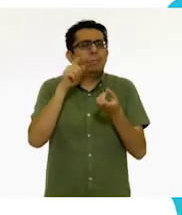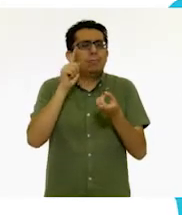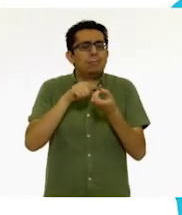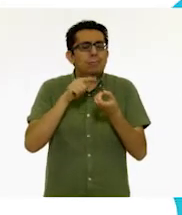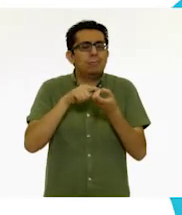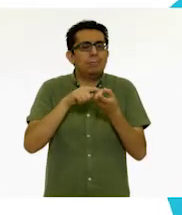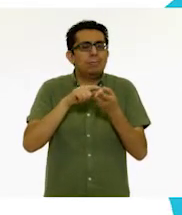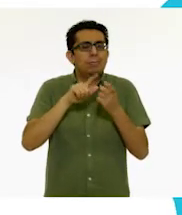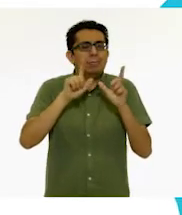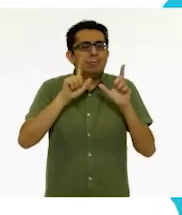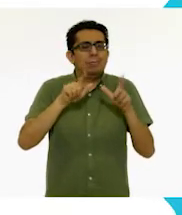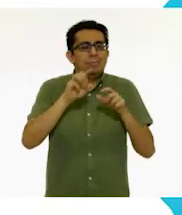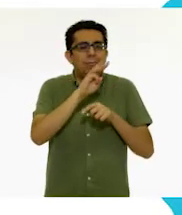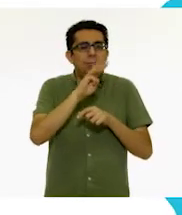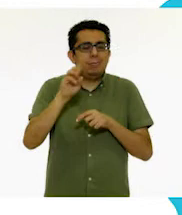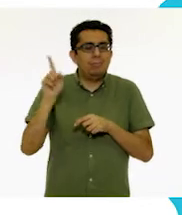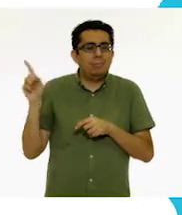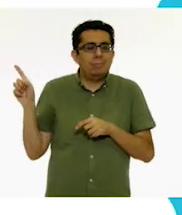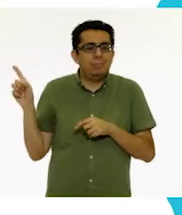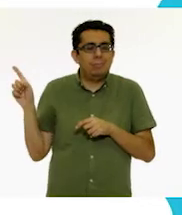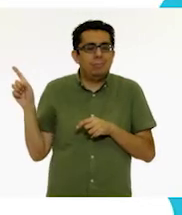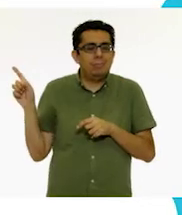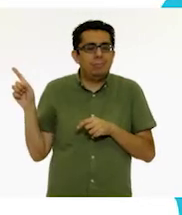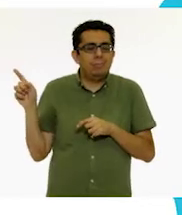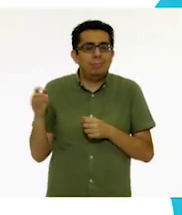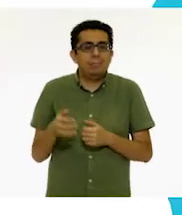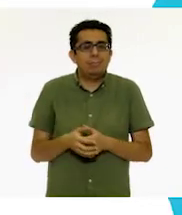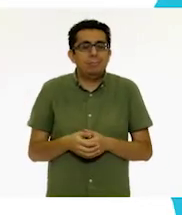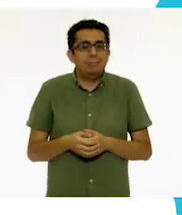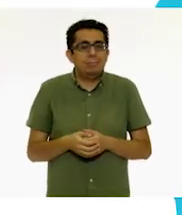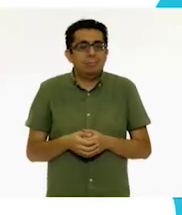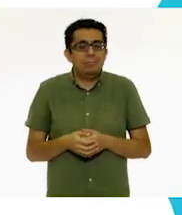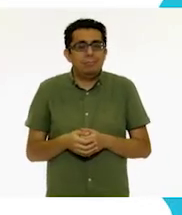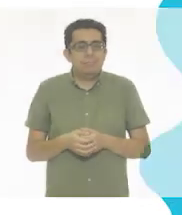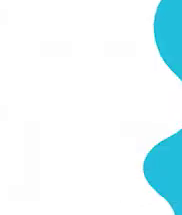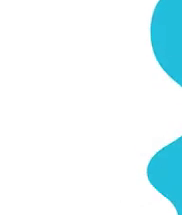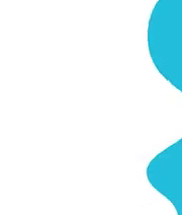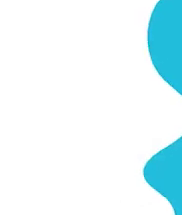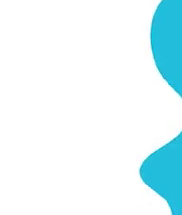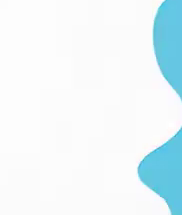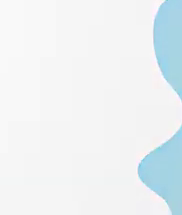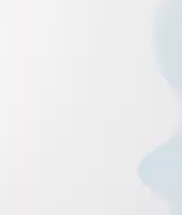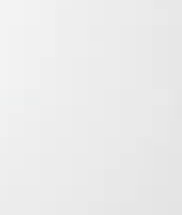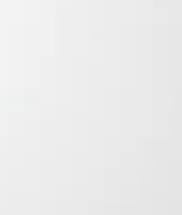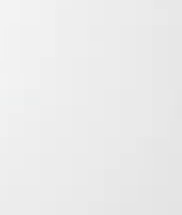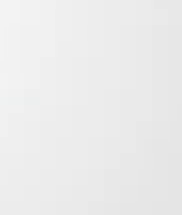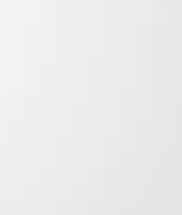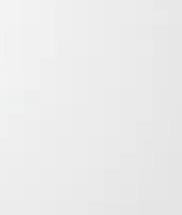liga, aprendeencasa.sep.gob.mx.